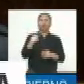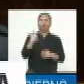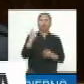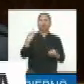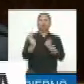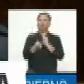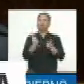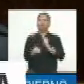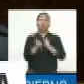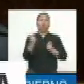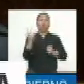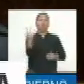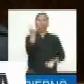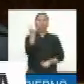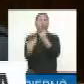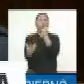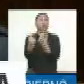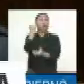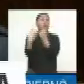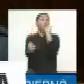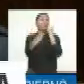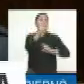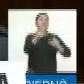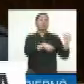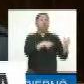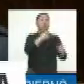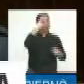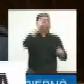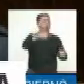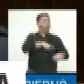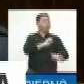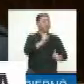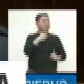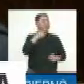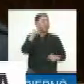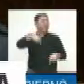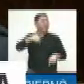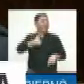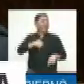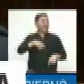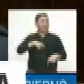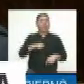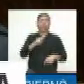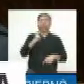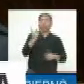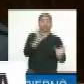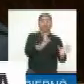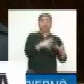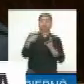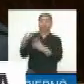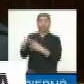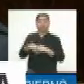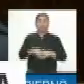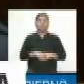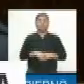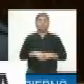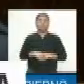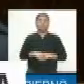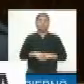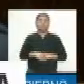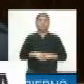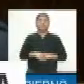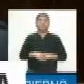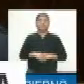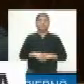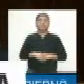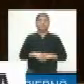y así logró boicotear muchas sesiones. Una de ellas, por ejemplo, la reforma de la ley de DNU, que se va a volver a tratar la semana